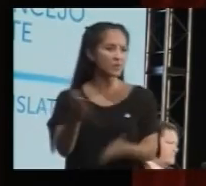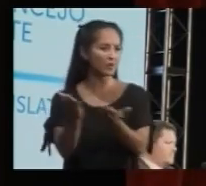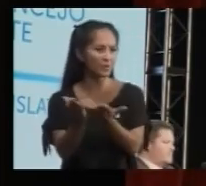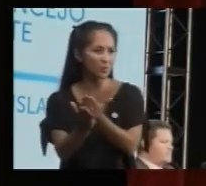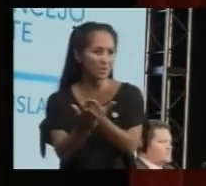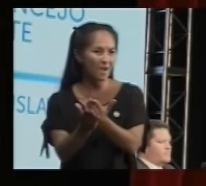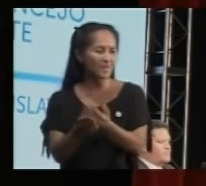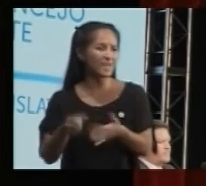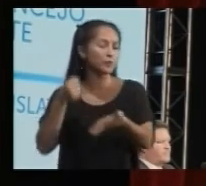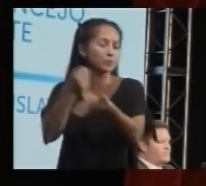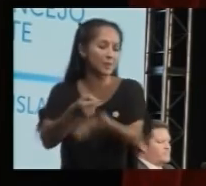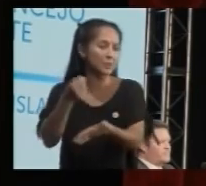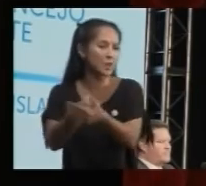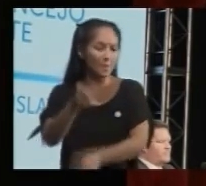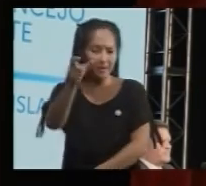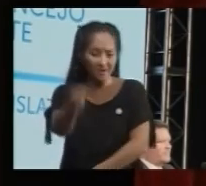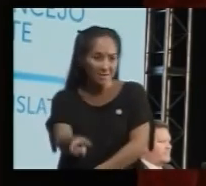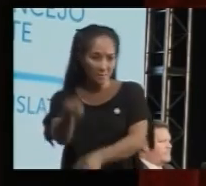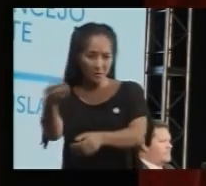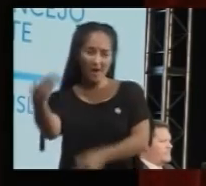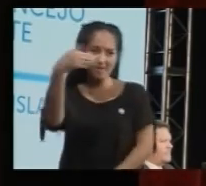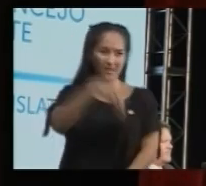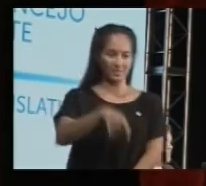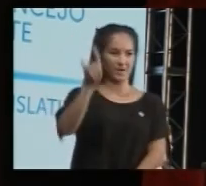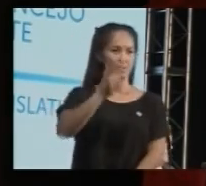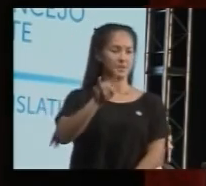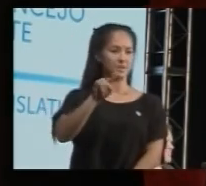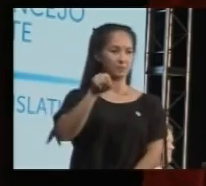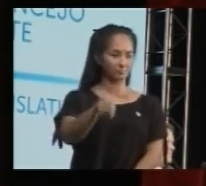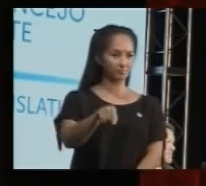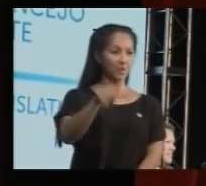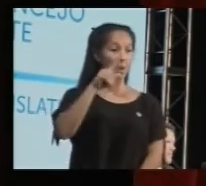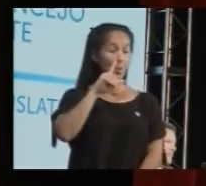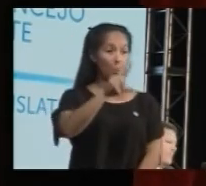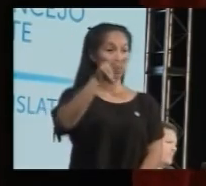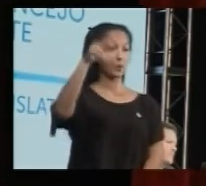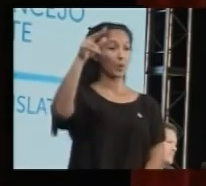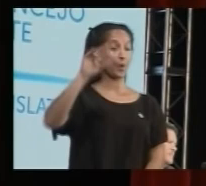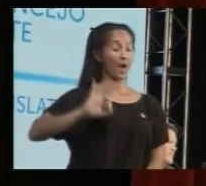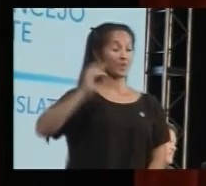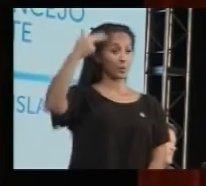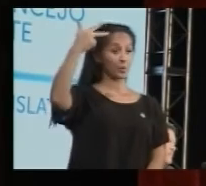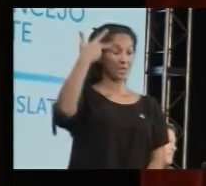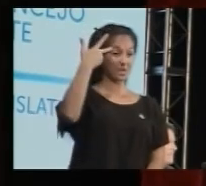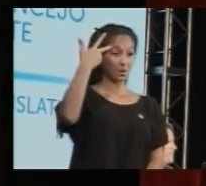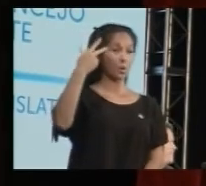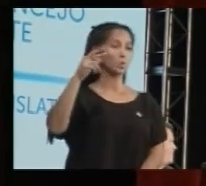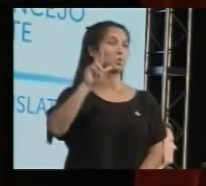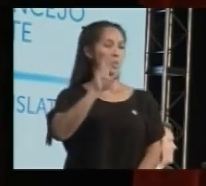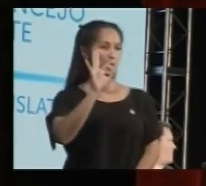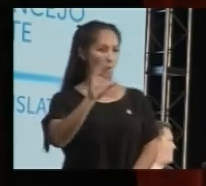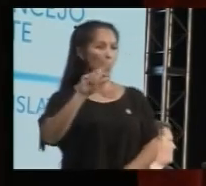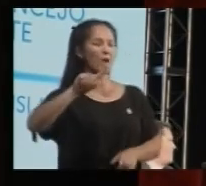escribieron. Aquel manifiesto liminar de junio del 18 en pluma de Deodoro Roca y otros